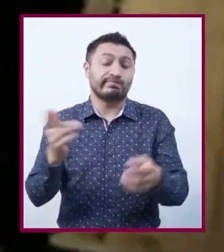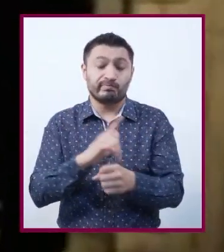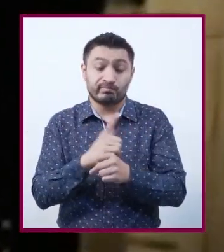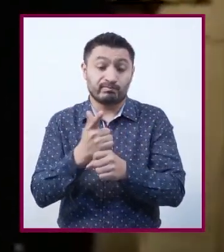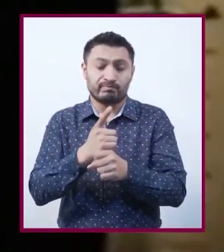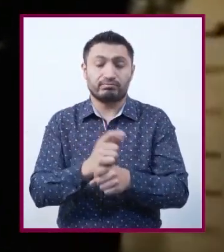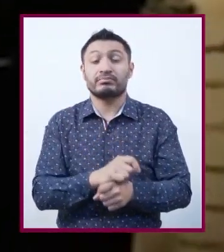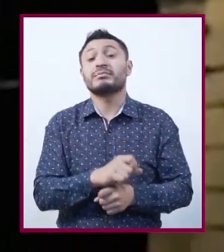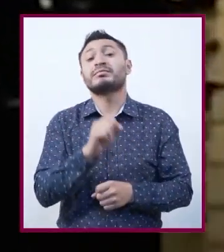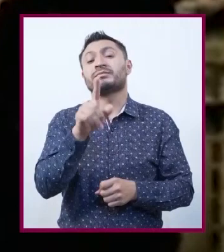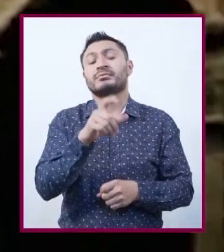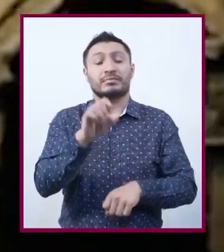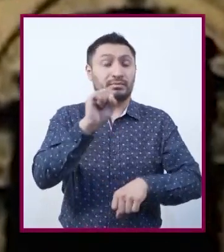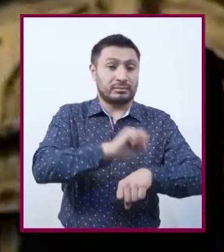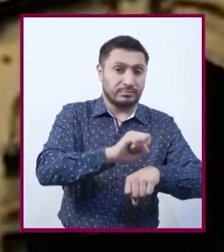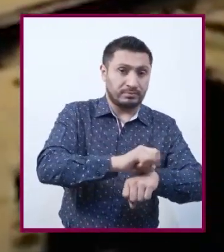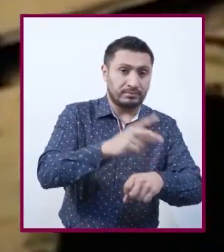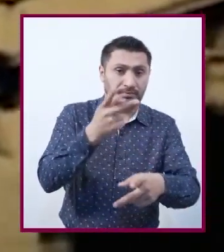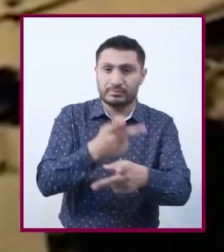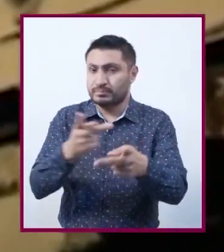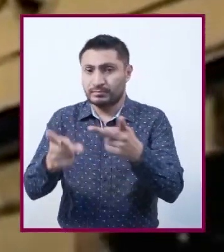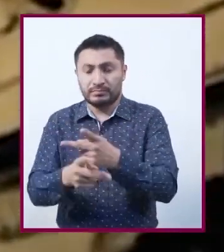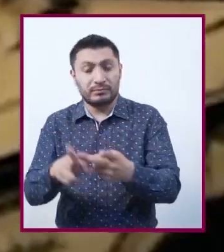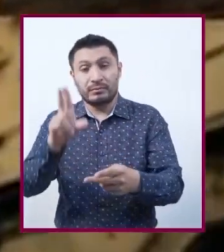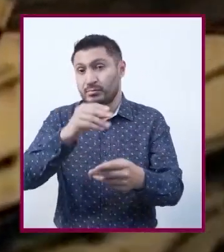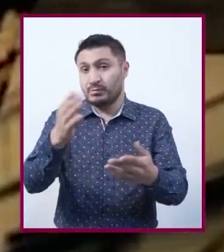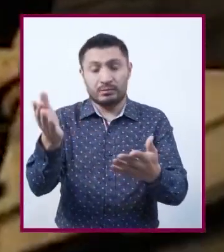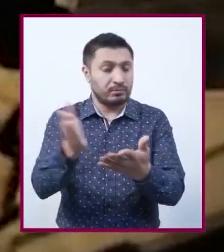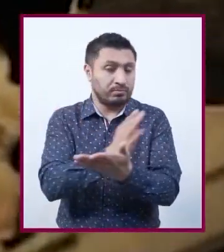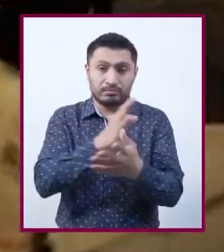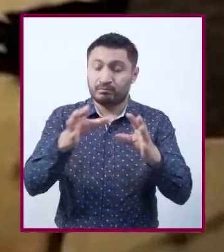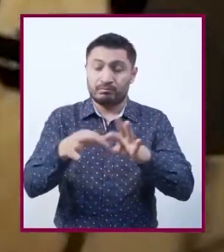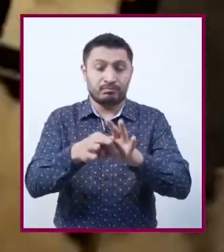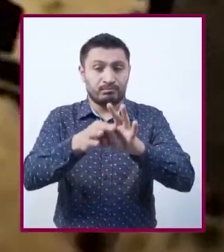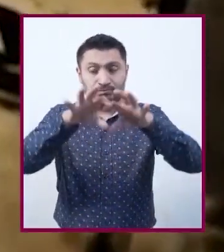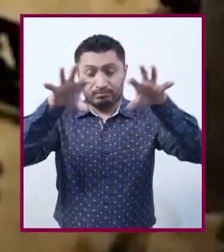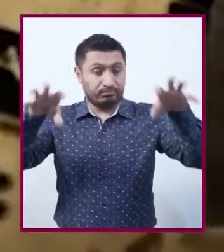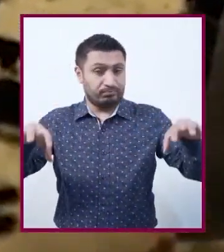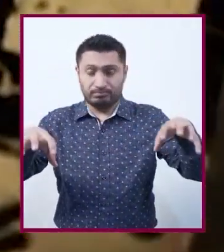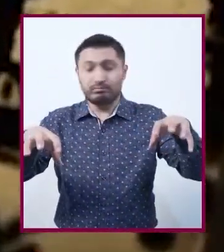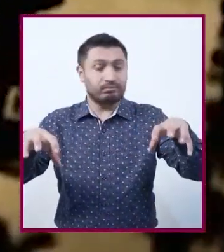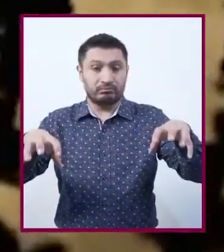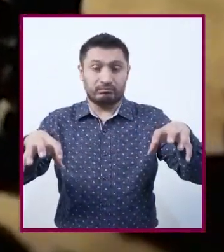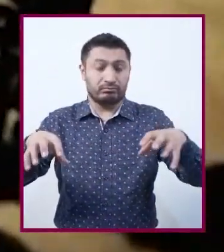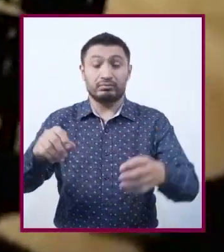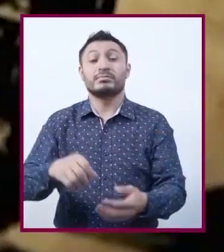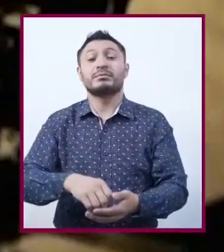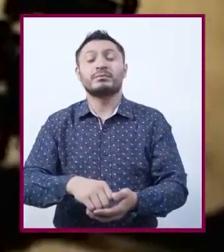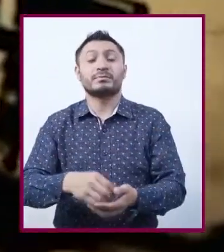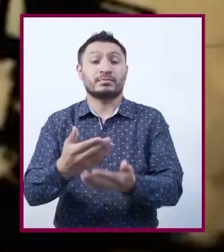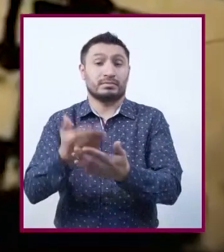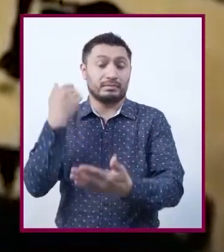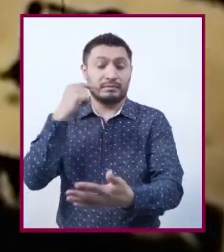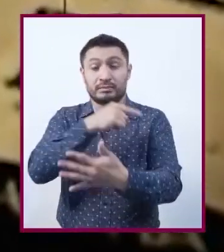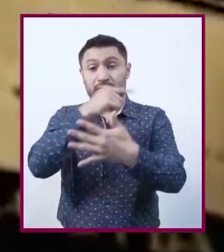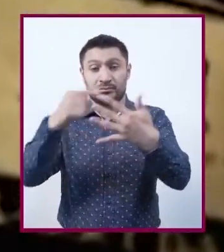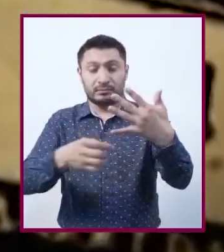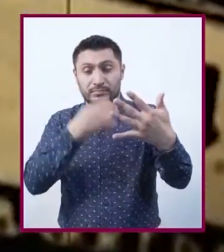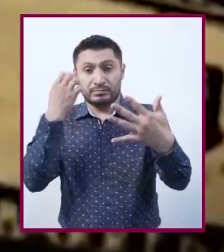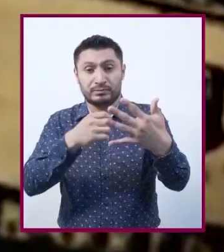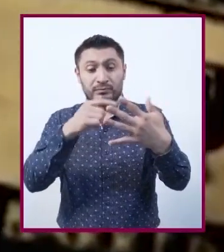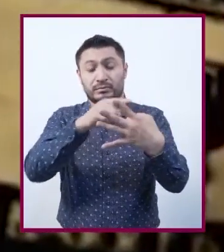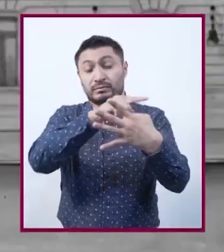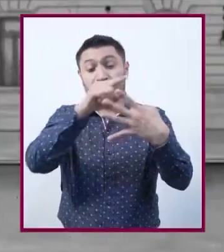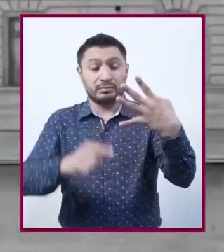cierto, la secundaria y preparatoria no estaban divididas claramente. De esos 5 colegios, 4 eran dirigidos por